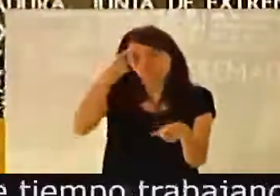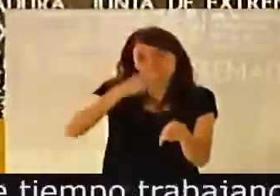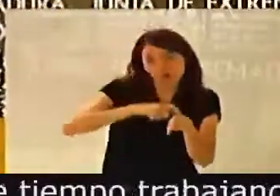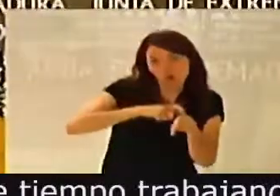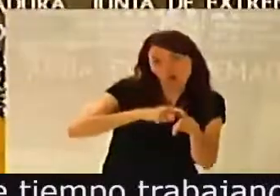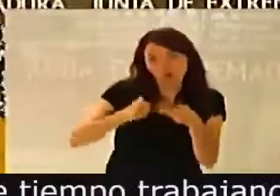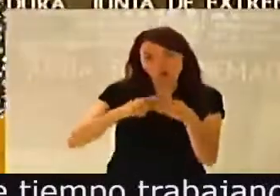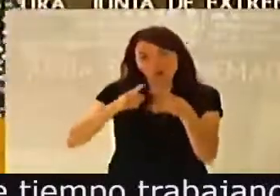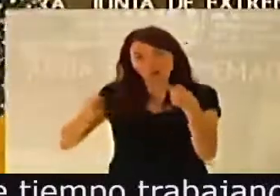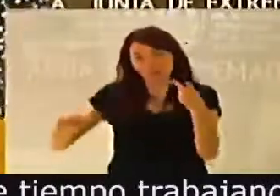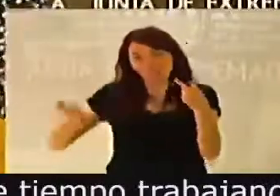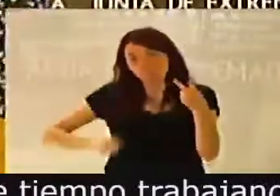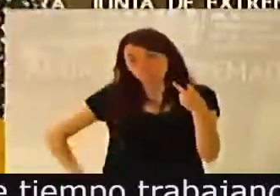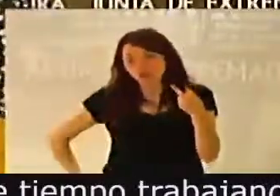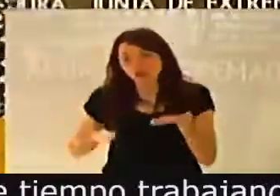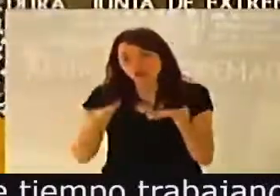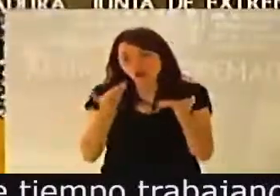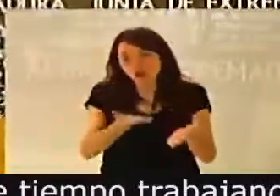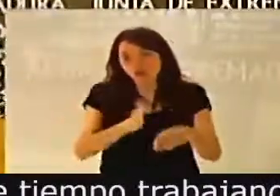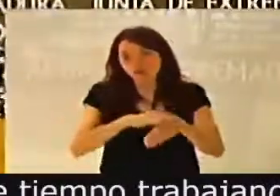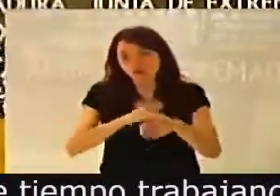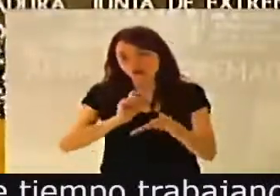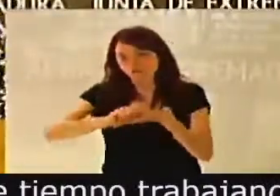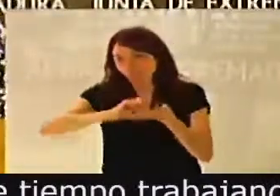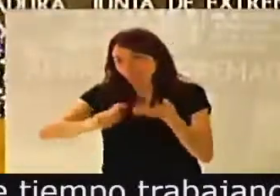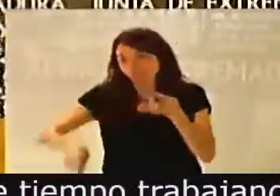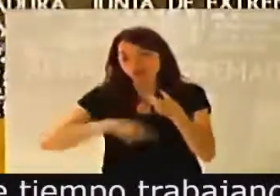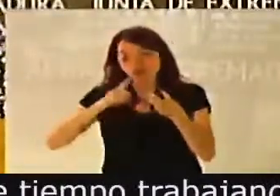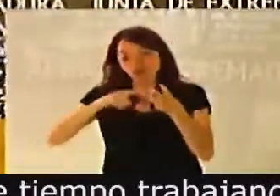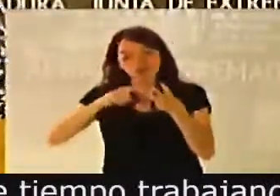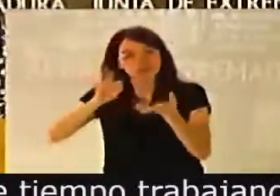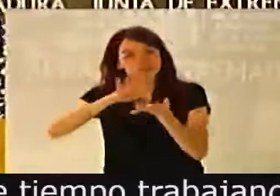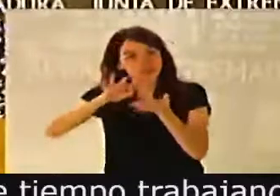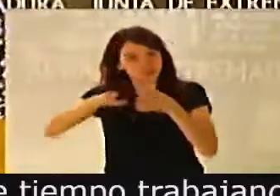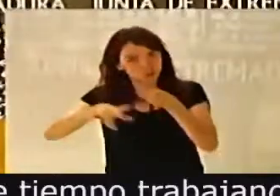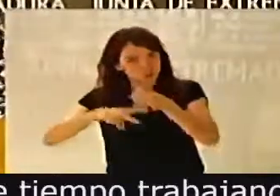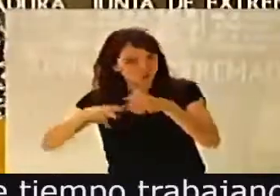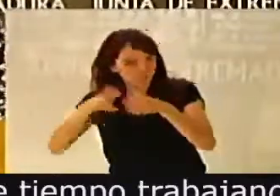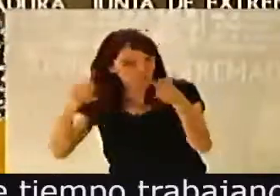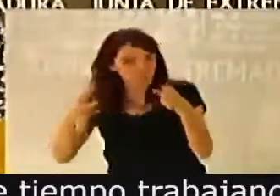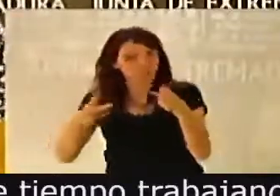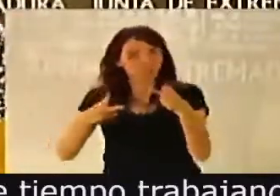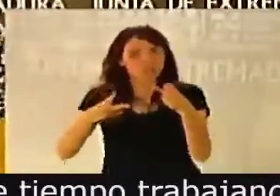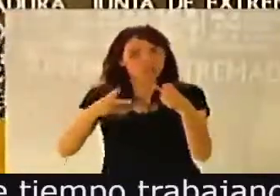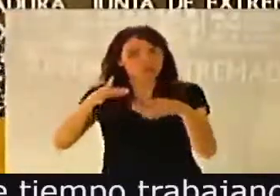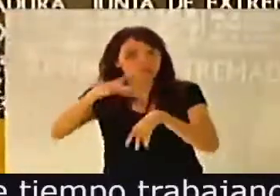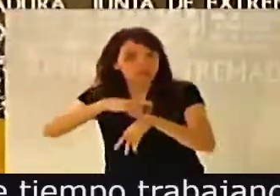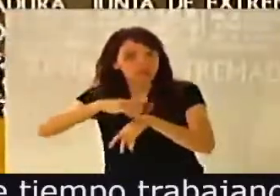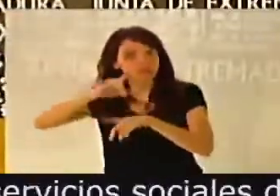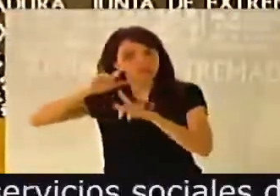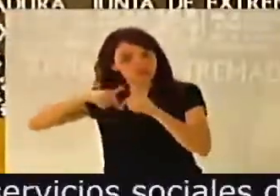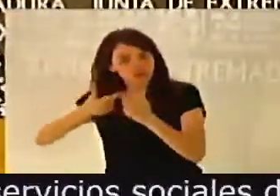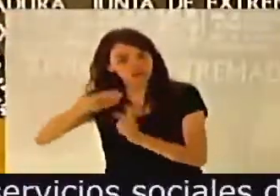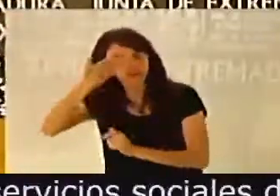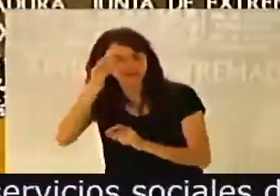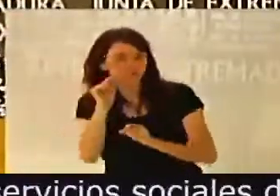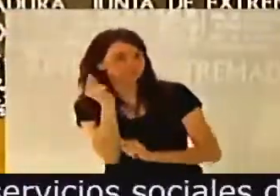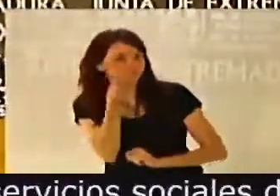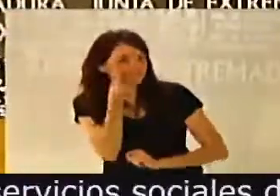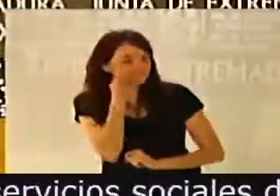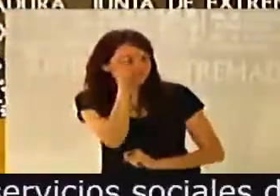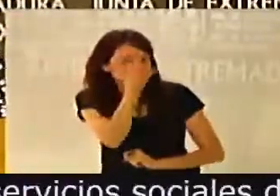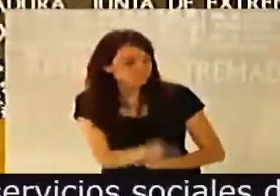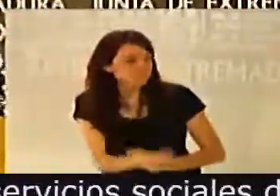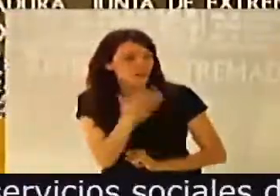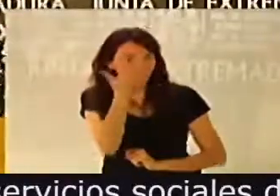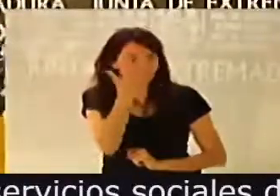que la atiende en la oficina de igualdad, desde los servicios sociales de base, desde el propio médico de familia que puede detectar en un primer momento que